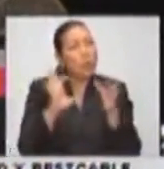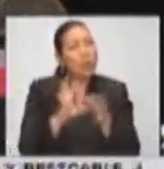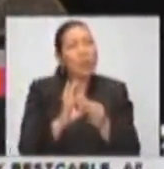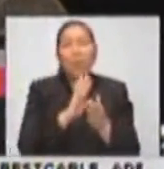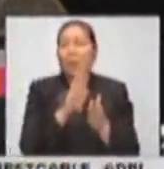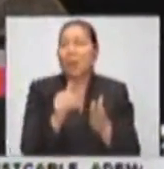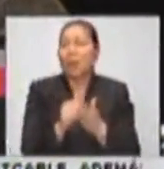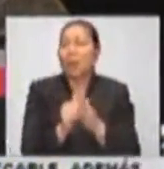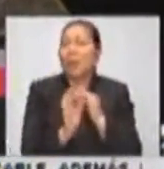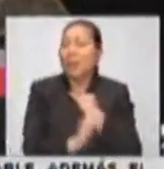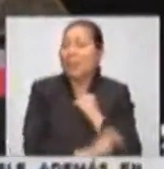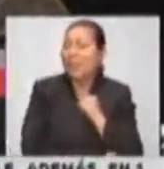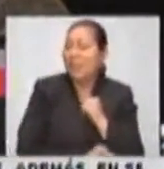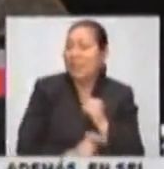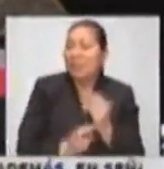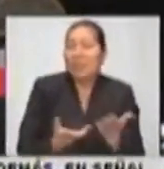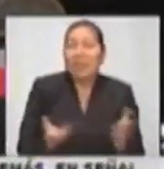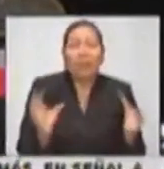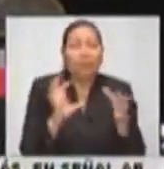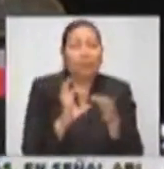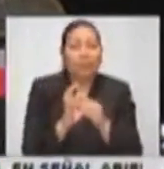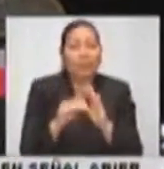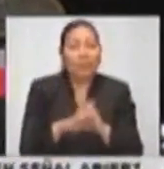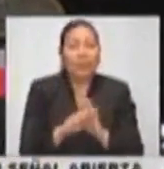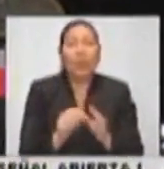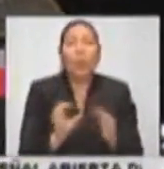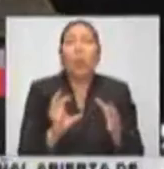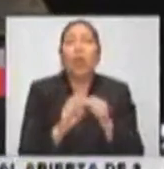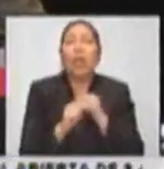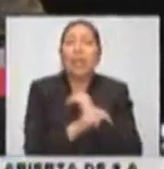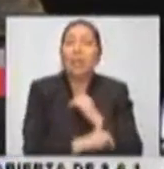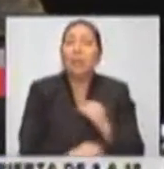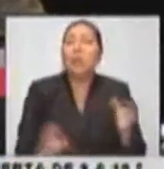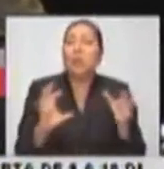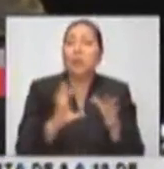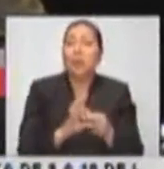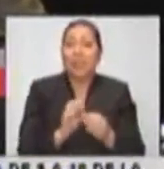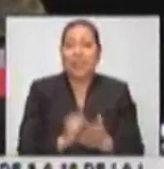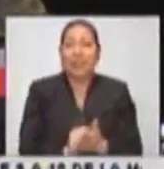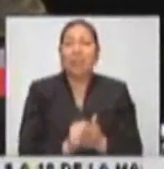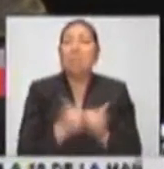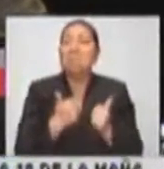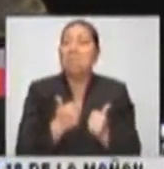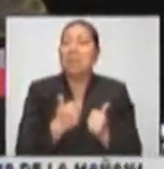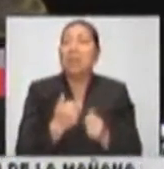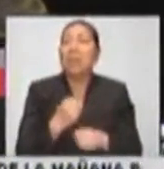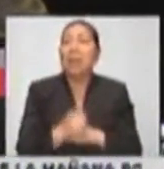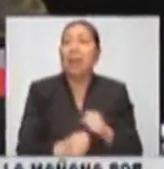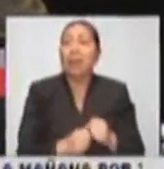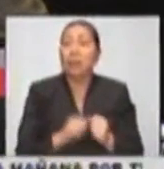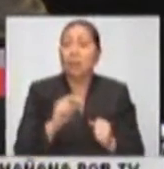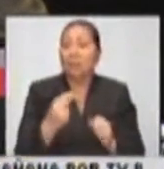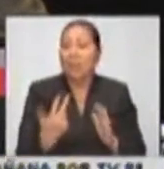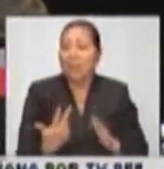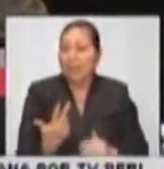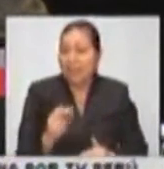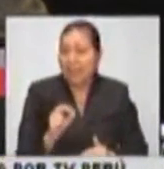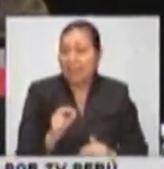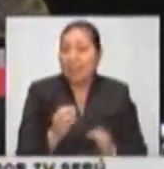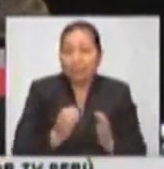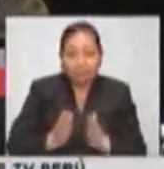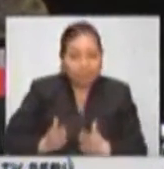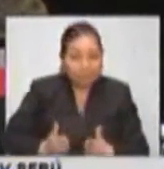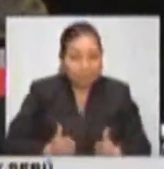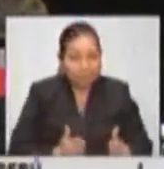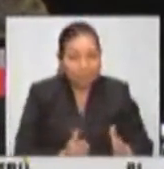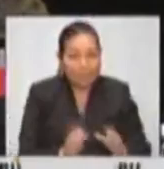porque todos estos países a la vez están muy metidos en Naciones Unidas en lograr un bienestar al 2030. Creo que esa es la que nos guía de verdad y